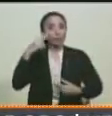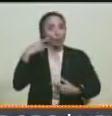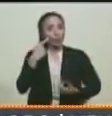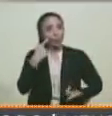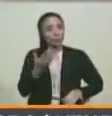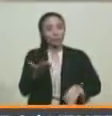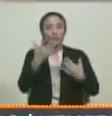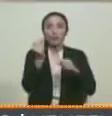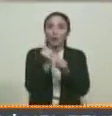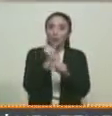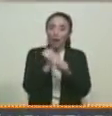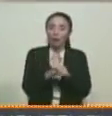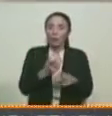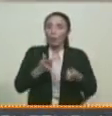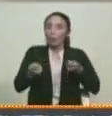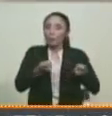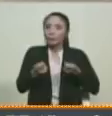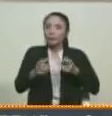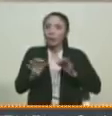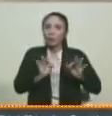trabajador,